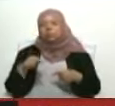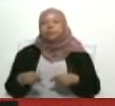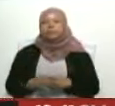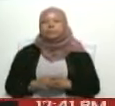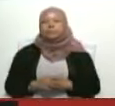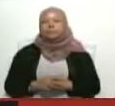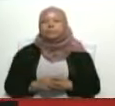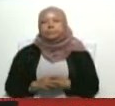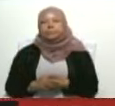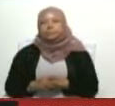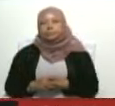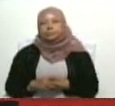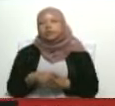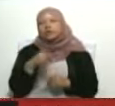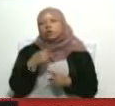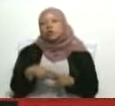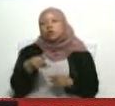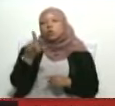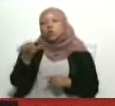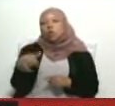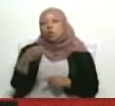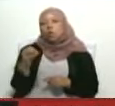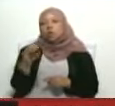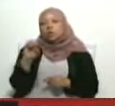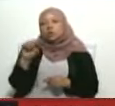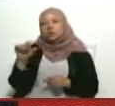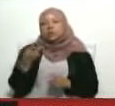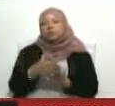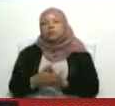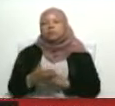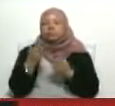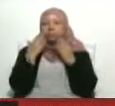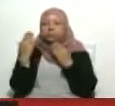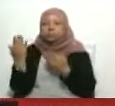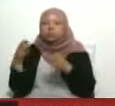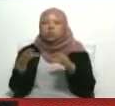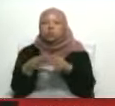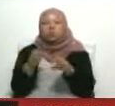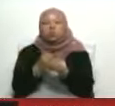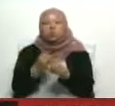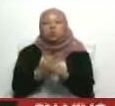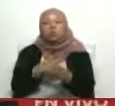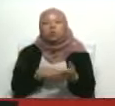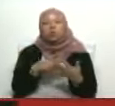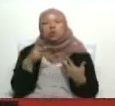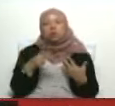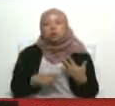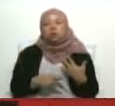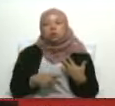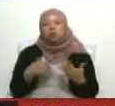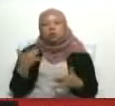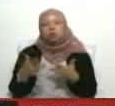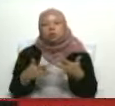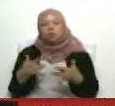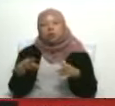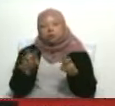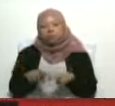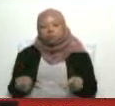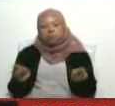y José Antonio Colina. Los delitos por los cuales se están